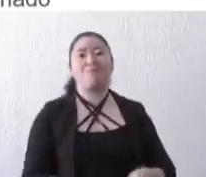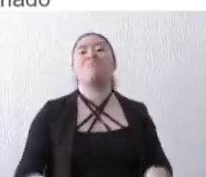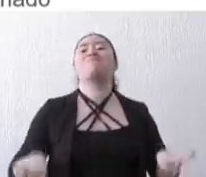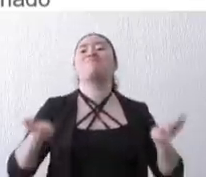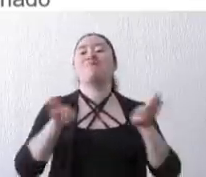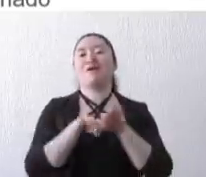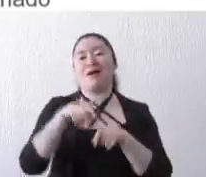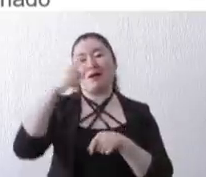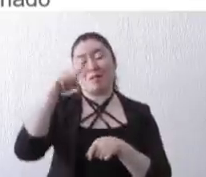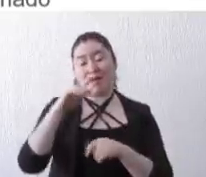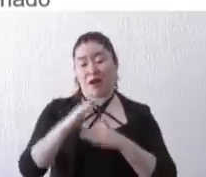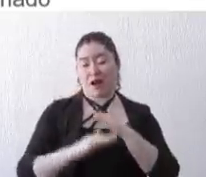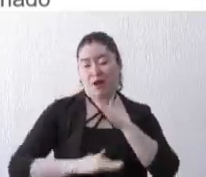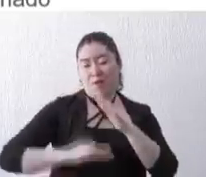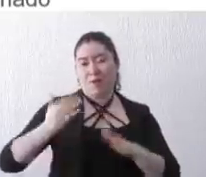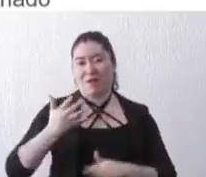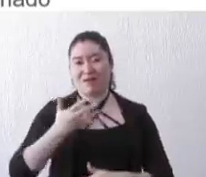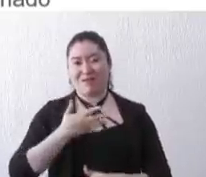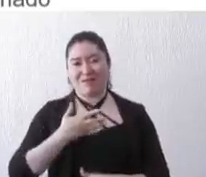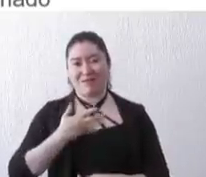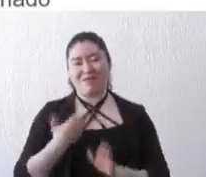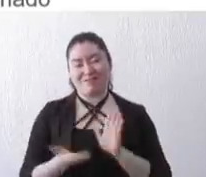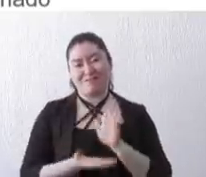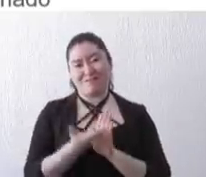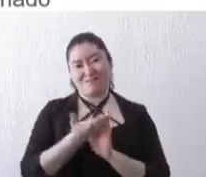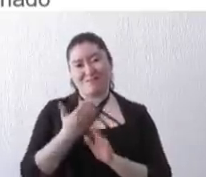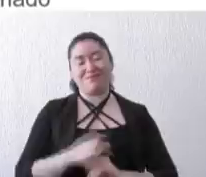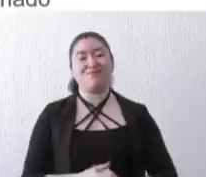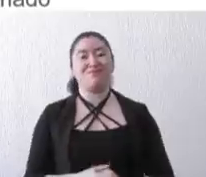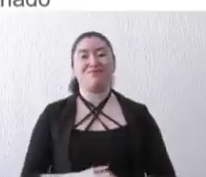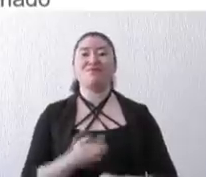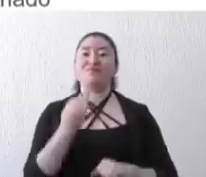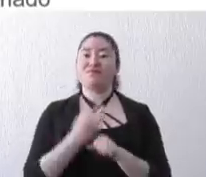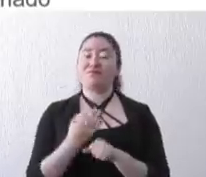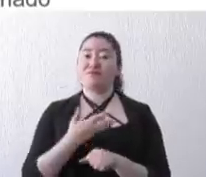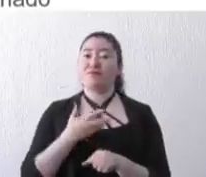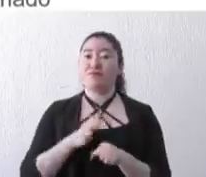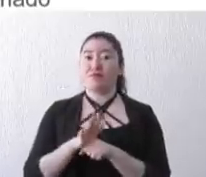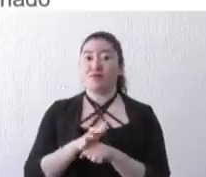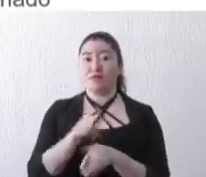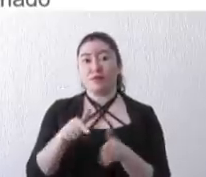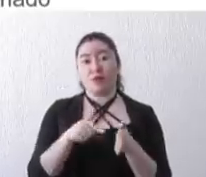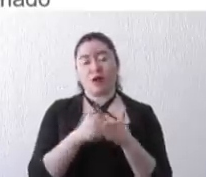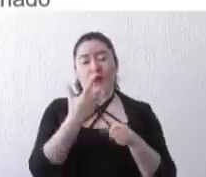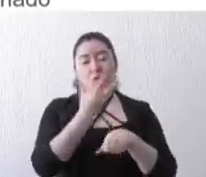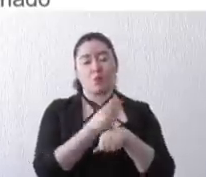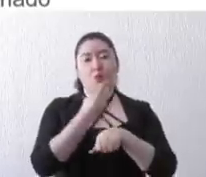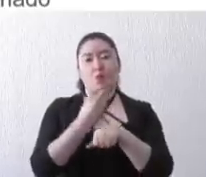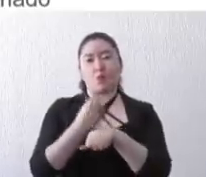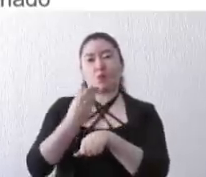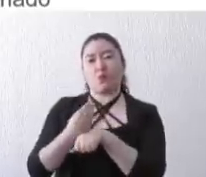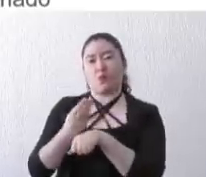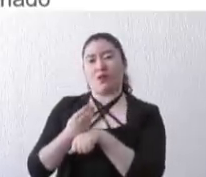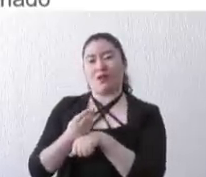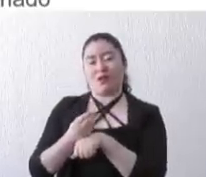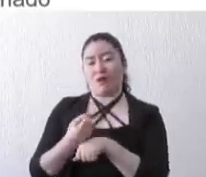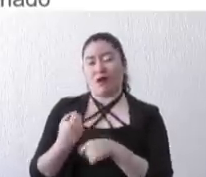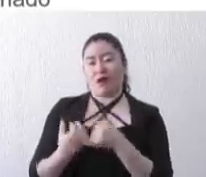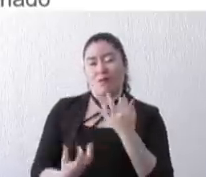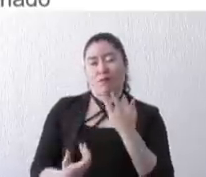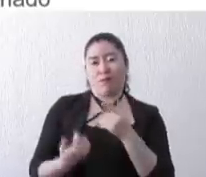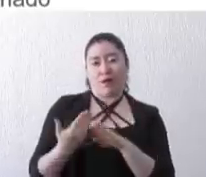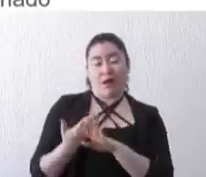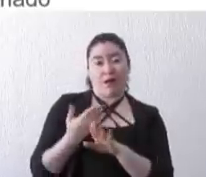construcciones. Aquí, bueno, pues se ven algunas de las intervenciones. El sistema contra incendio tiene aire acondicionado,